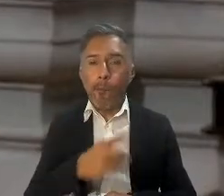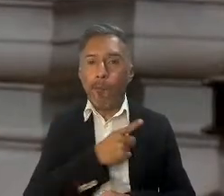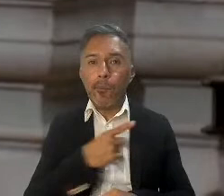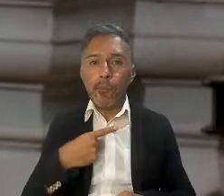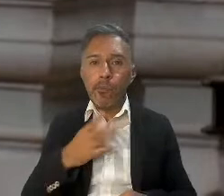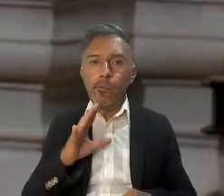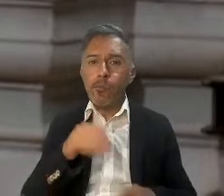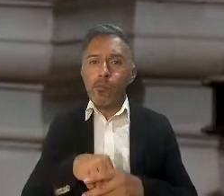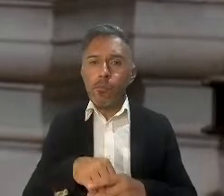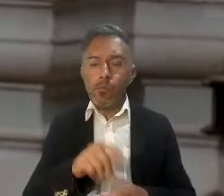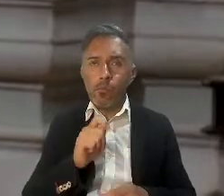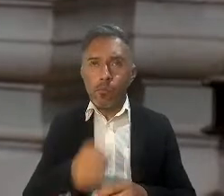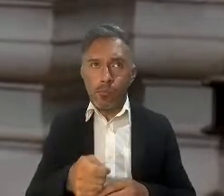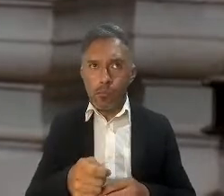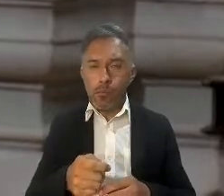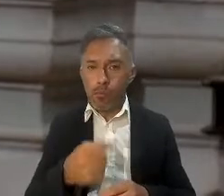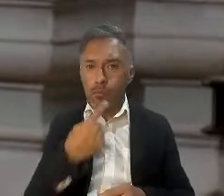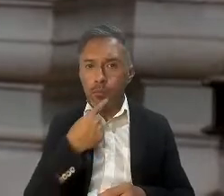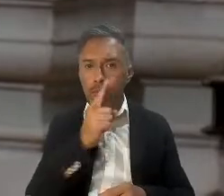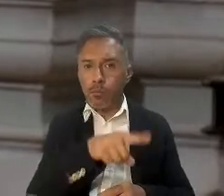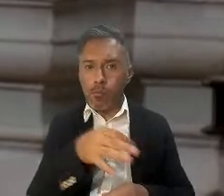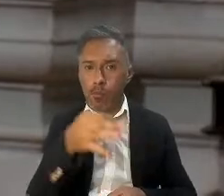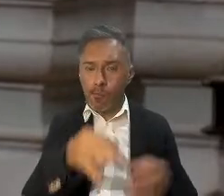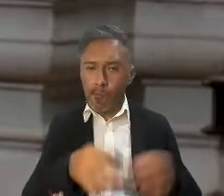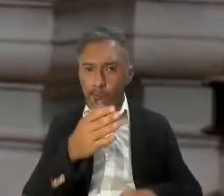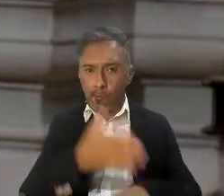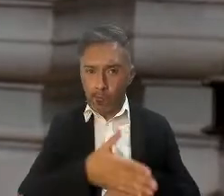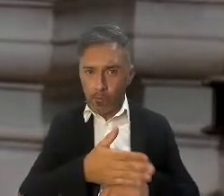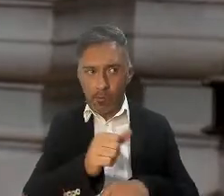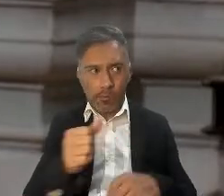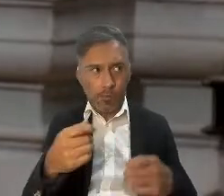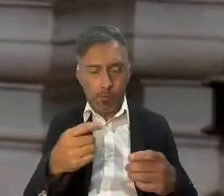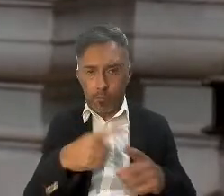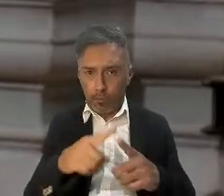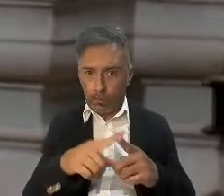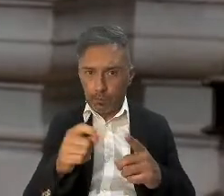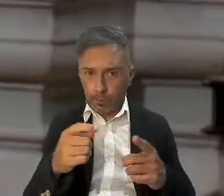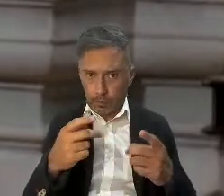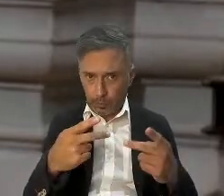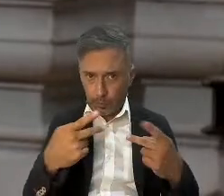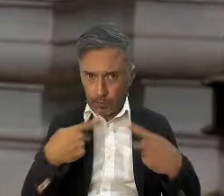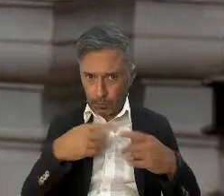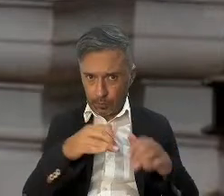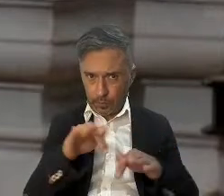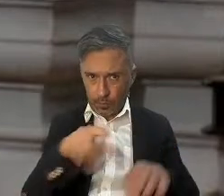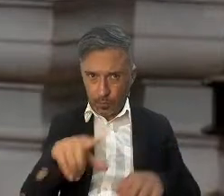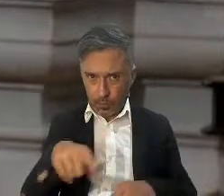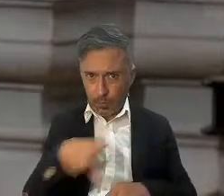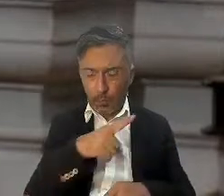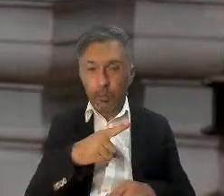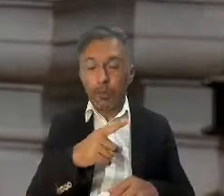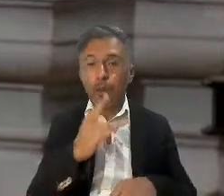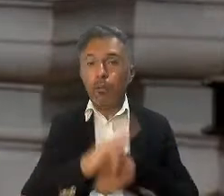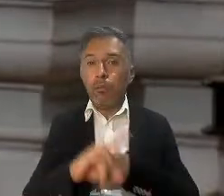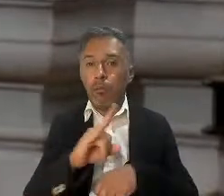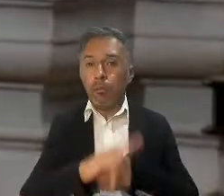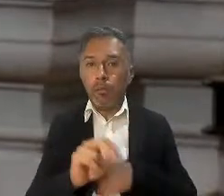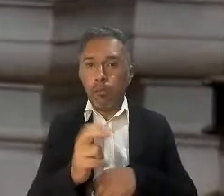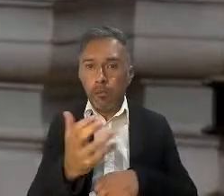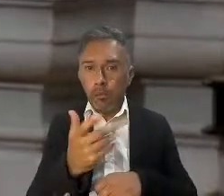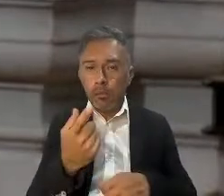de que las sanciones administrativas a los servidores públicos se aplicarán por los actos omisiones que afecten la legalidad